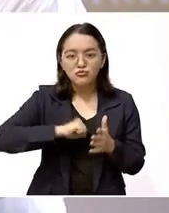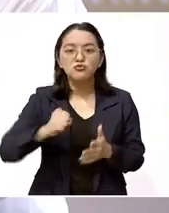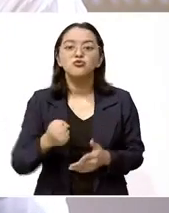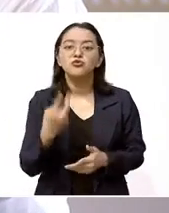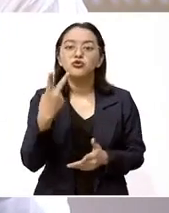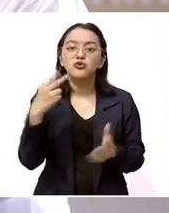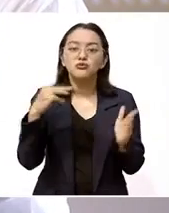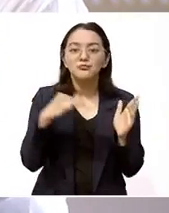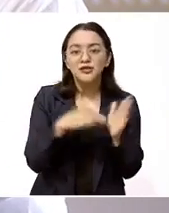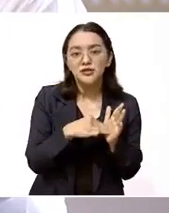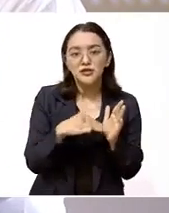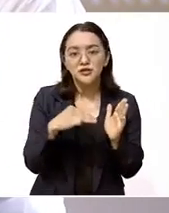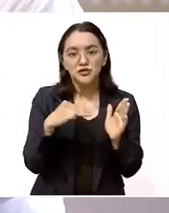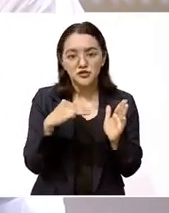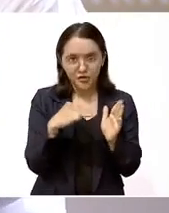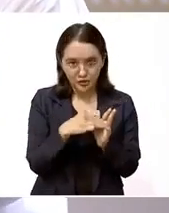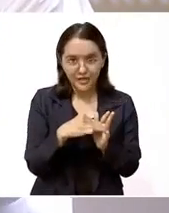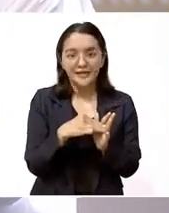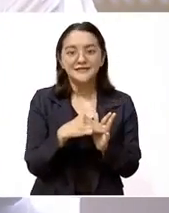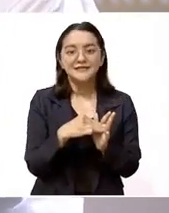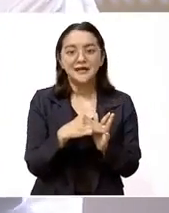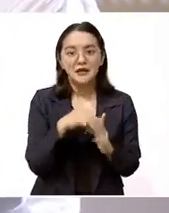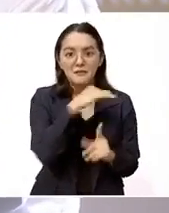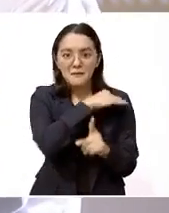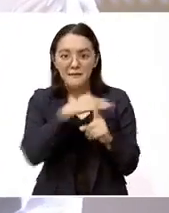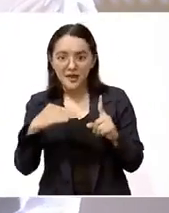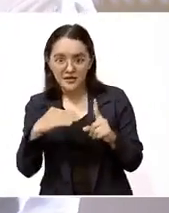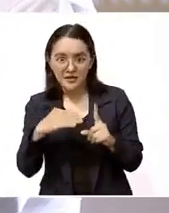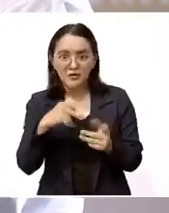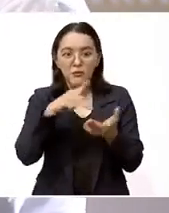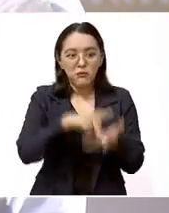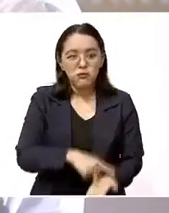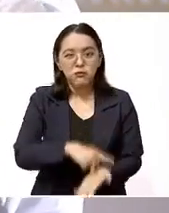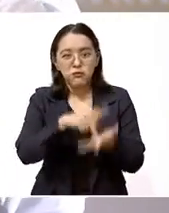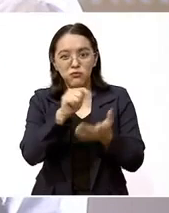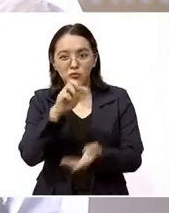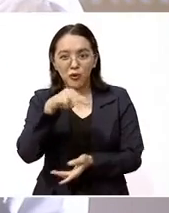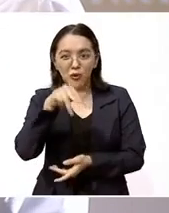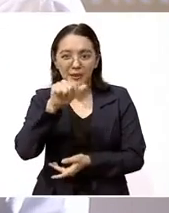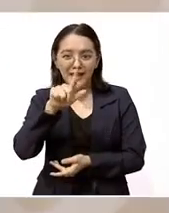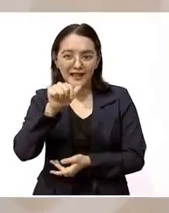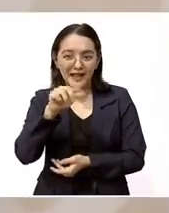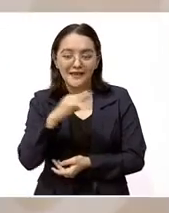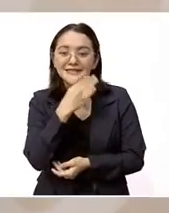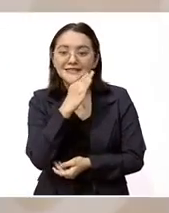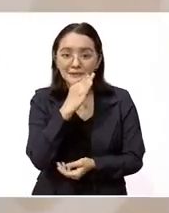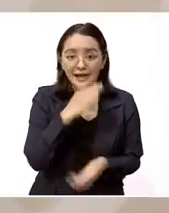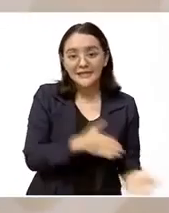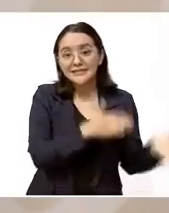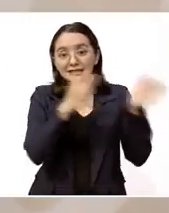toneladas de maíz y produciremos 50,000 toneladas adicionales de frijol.